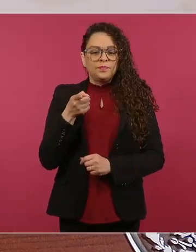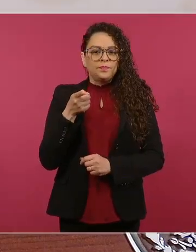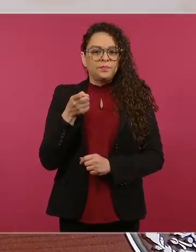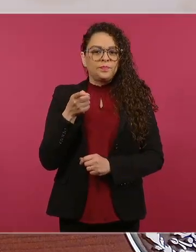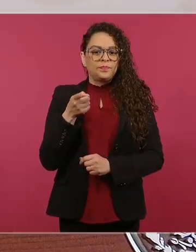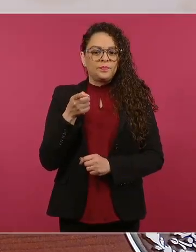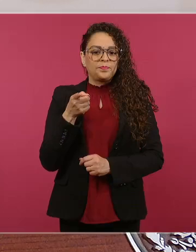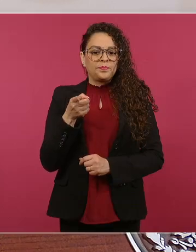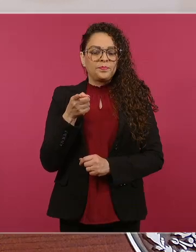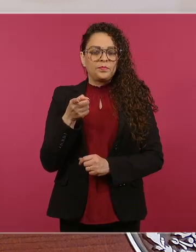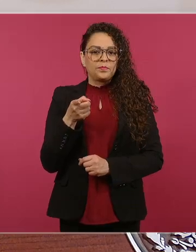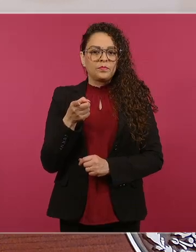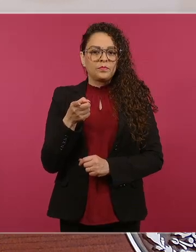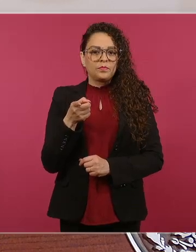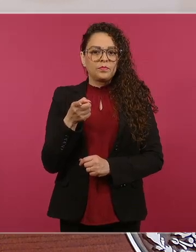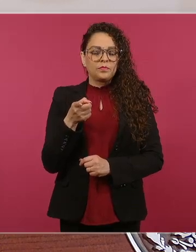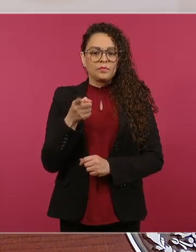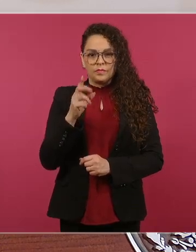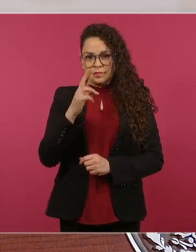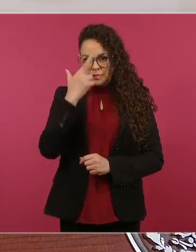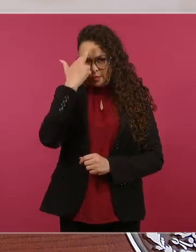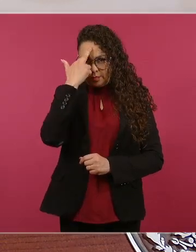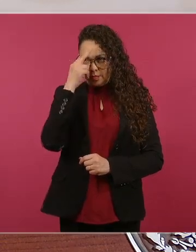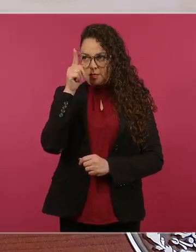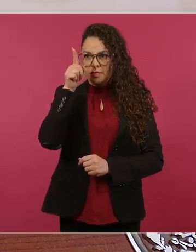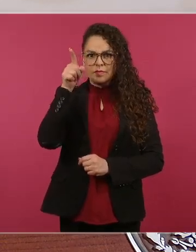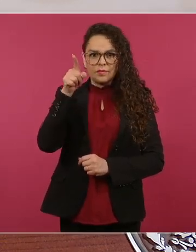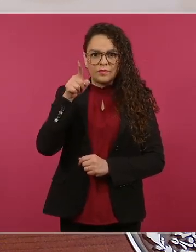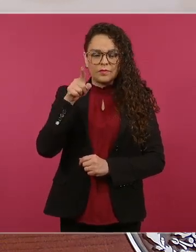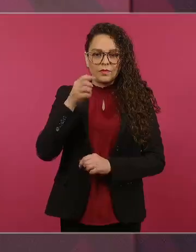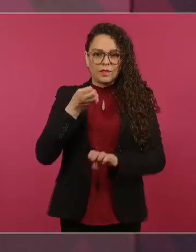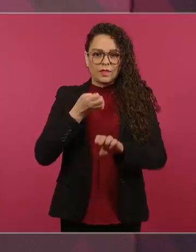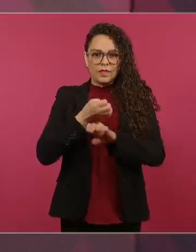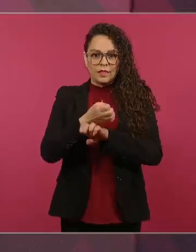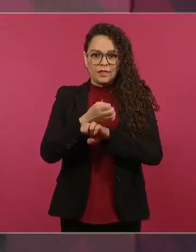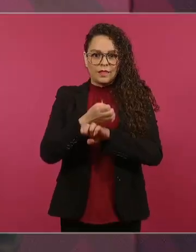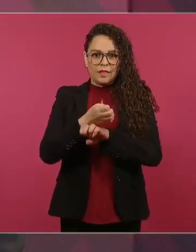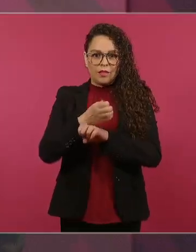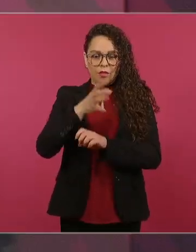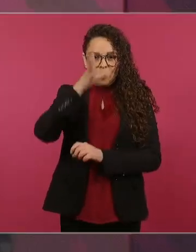se da el enfrentamiento en Cuernavaca y